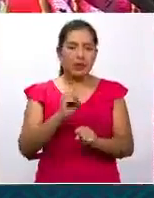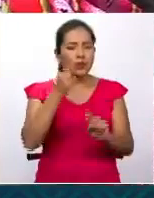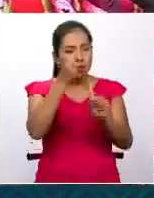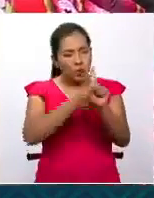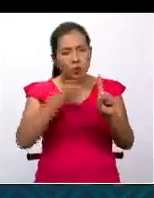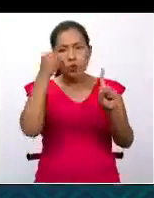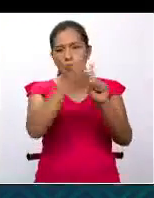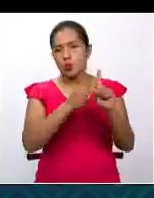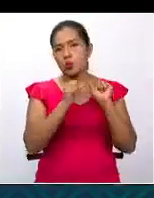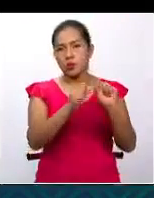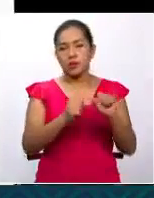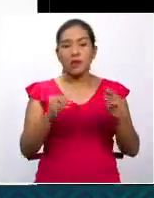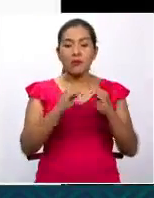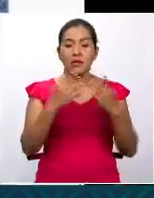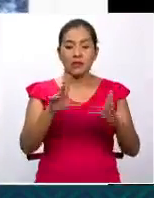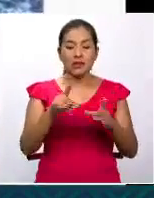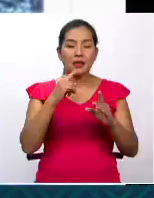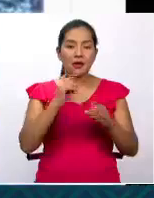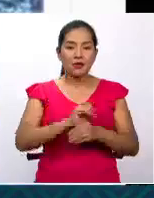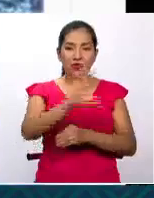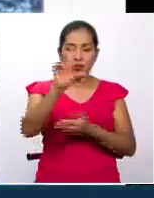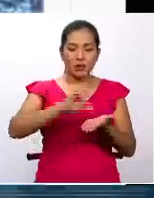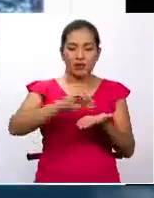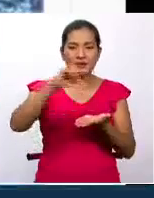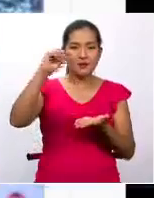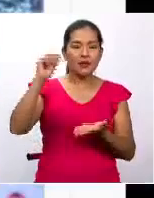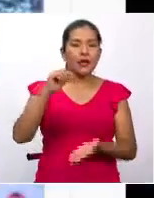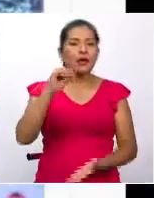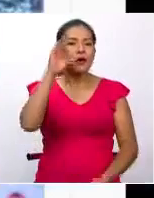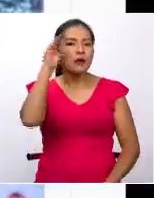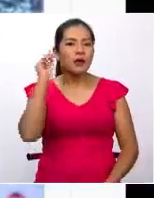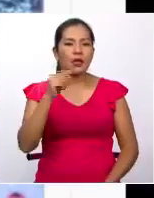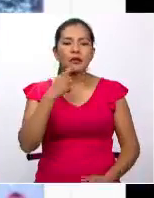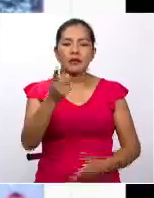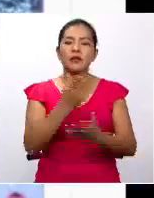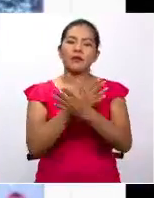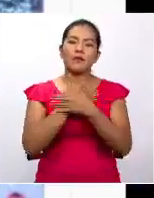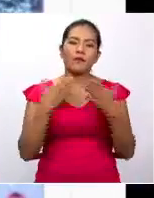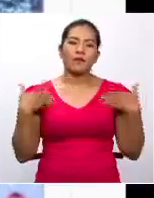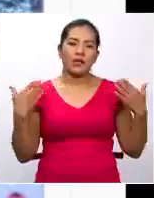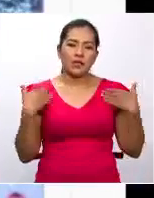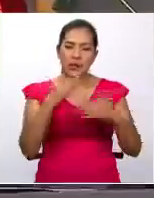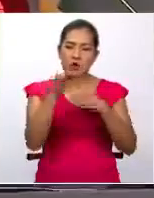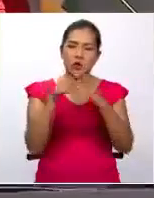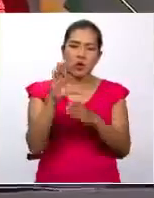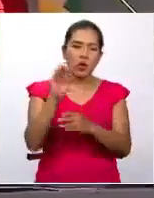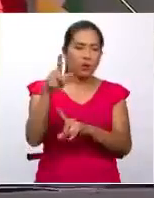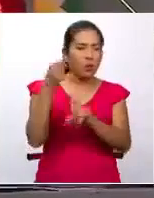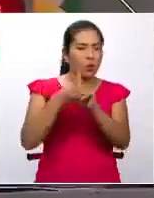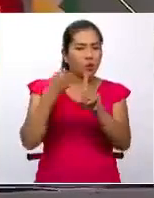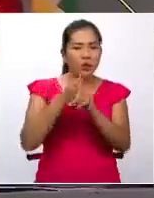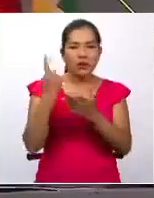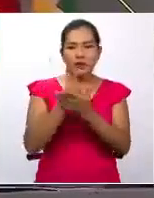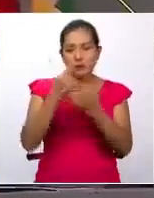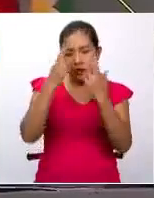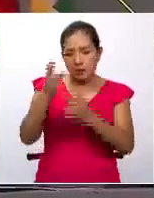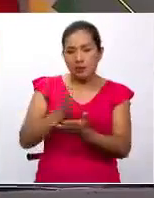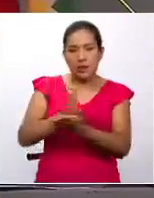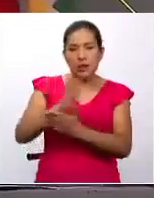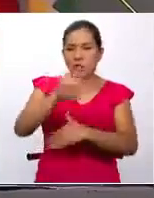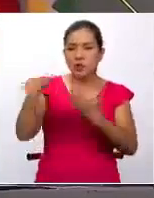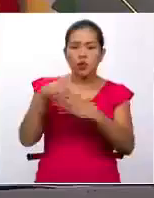Twitter, el primer mandatario manifestó: hoy la Central Obrera Boliviana cumple 70 años de lucha inalcanzable en defensa de los derechos de las